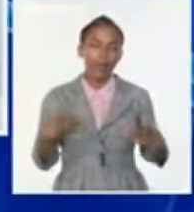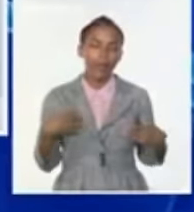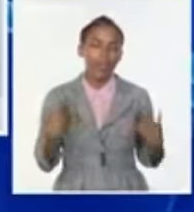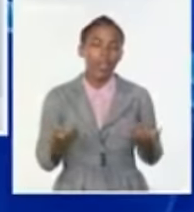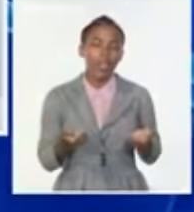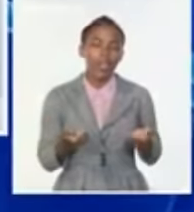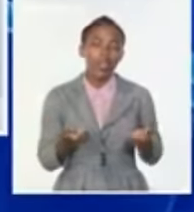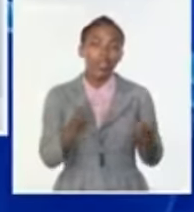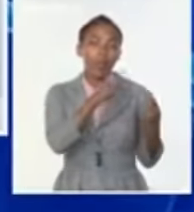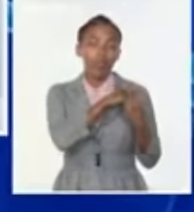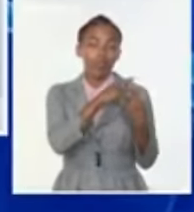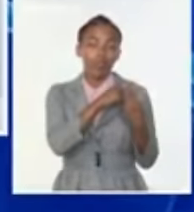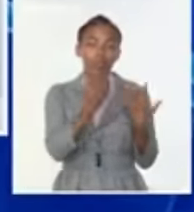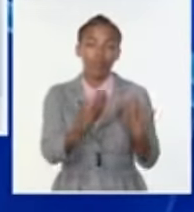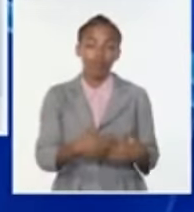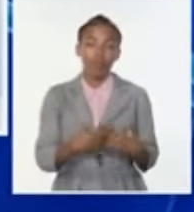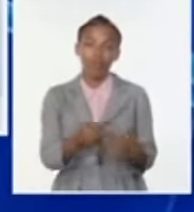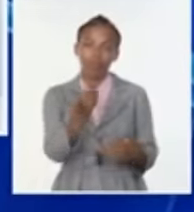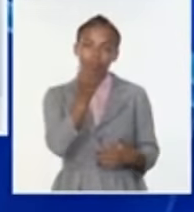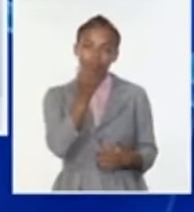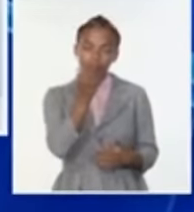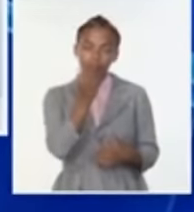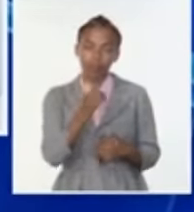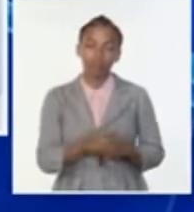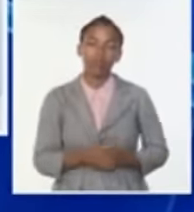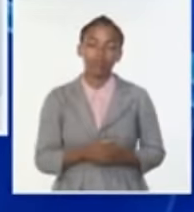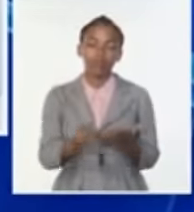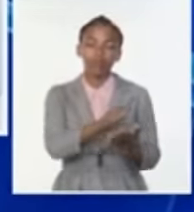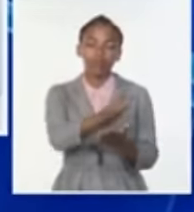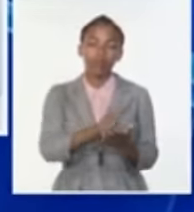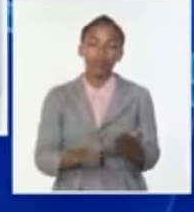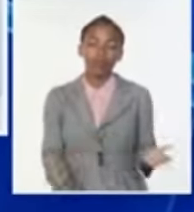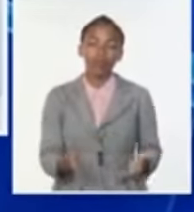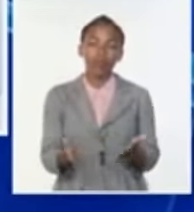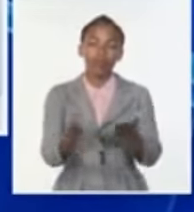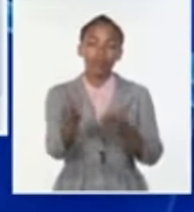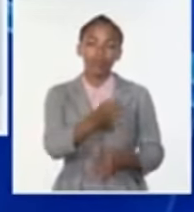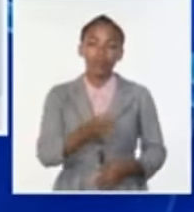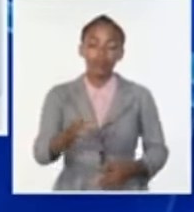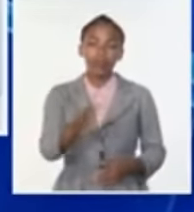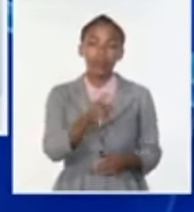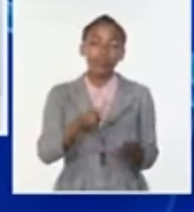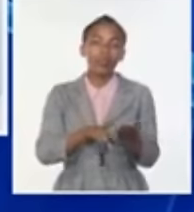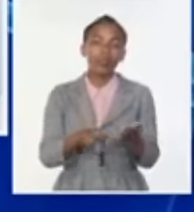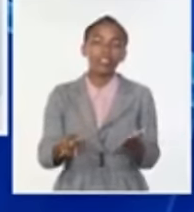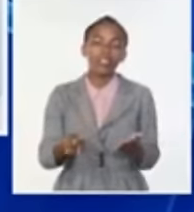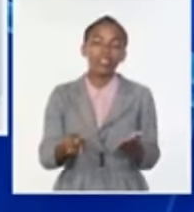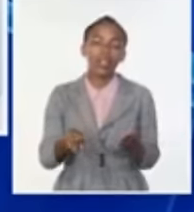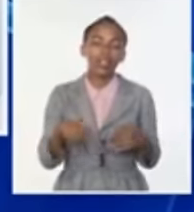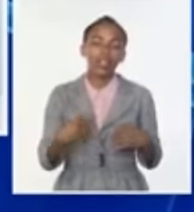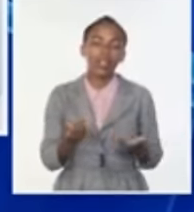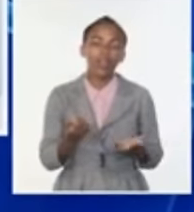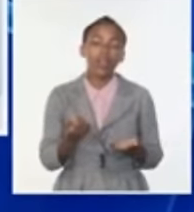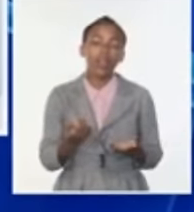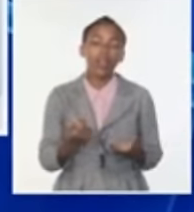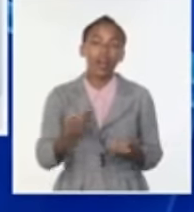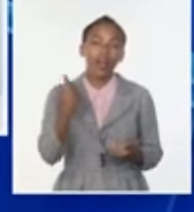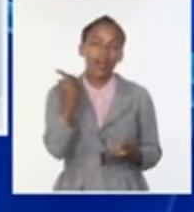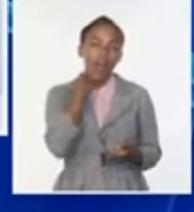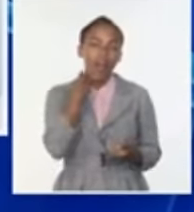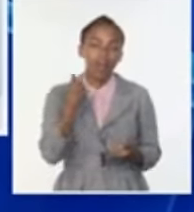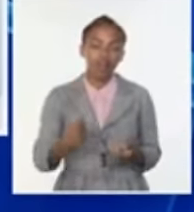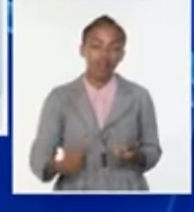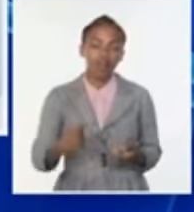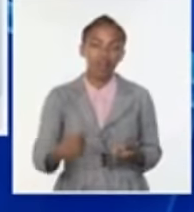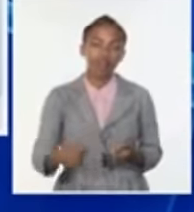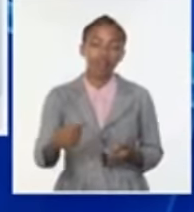ahora. Las estrategias de desarrollo municipal y provincial son actualizadas cada año,